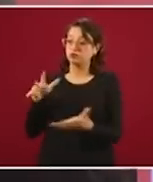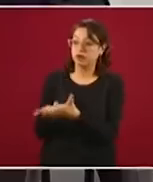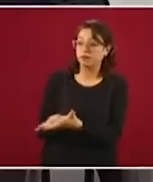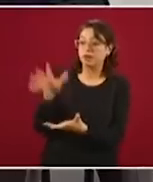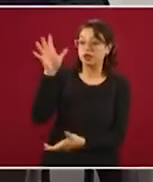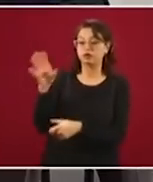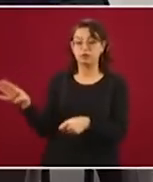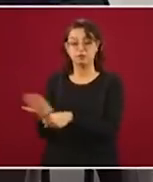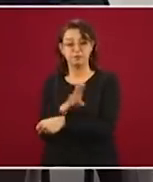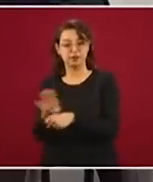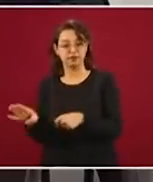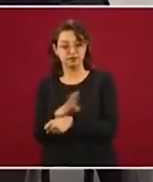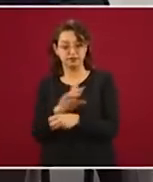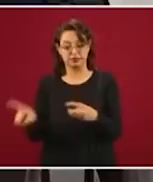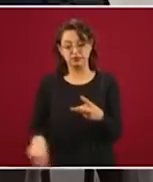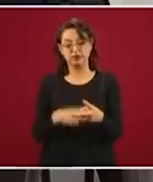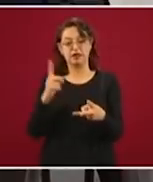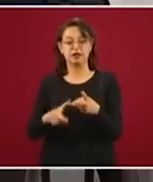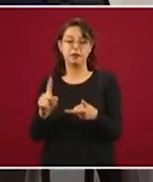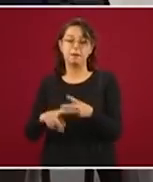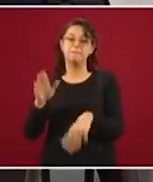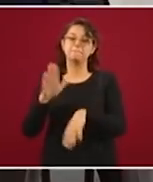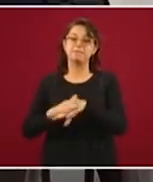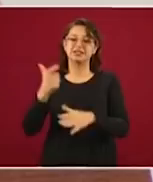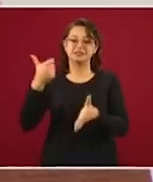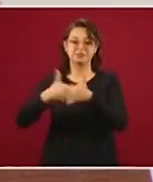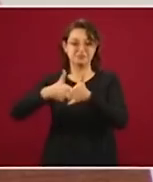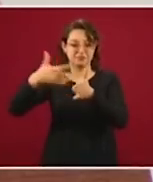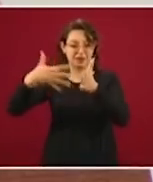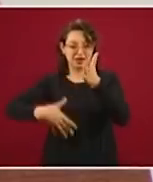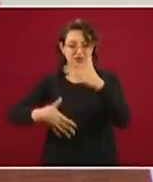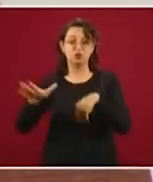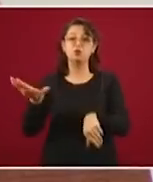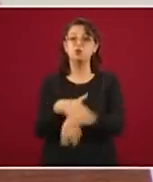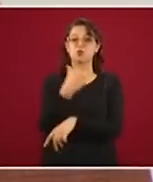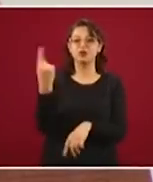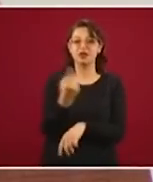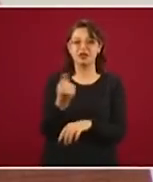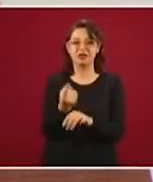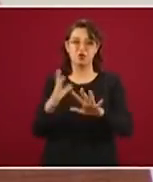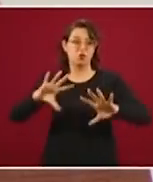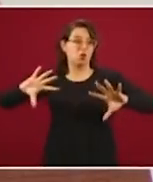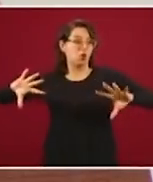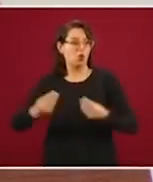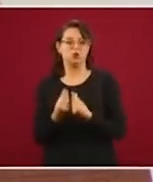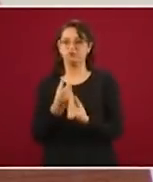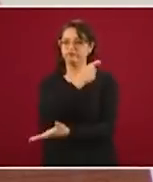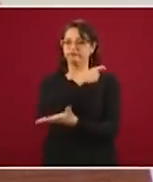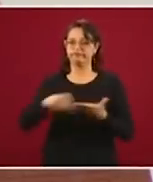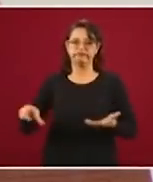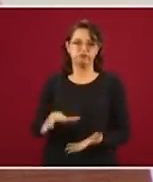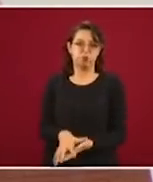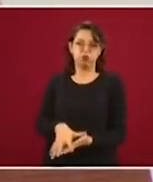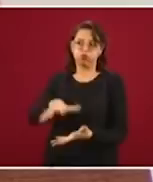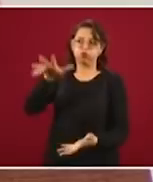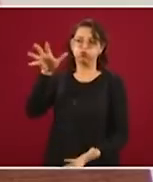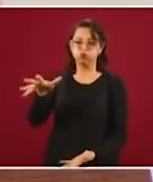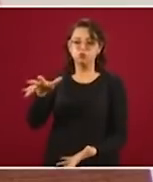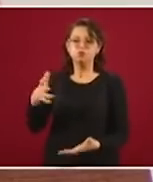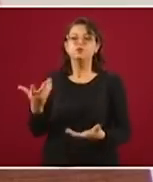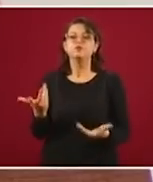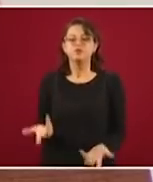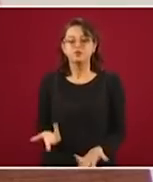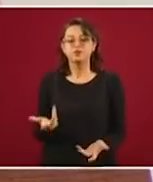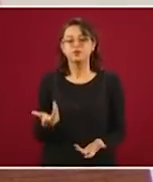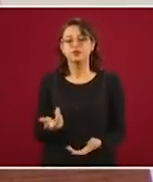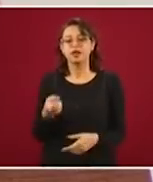tres, disminuir los costos porque agregamos la demanda. Si logramos esto, este es el modelo